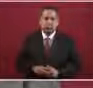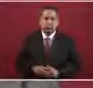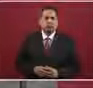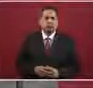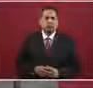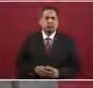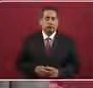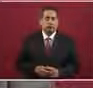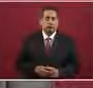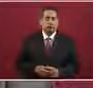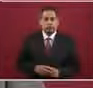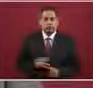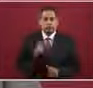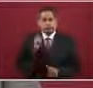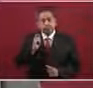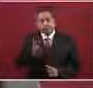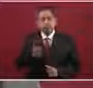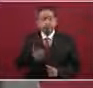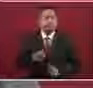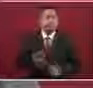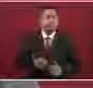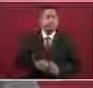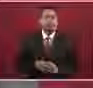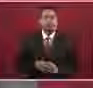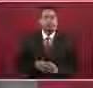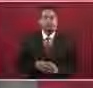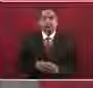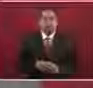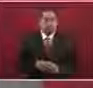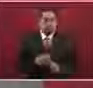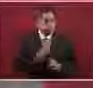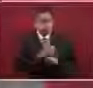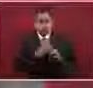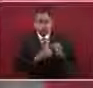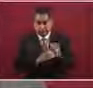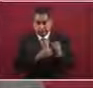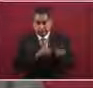que los recursos se